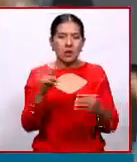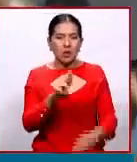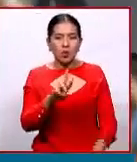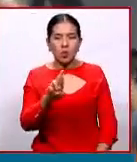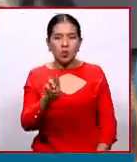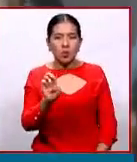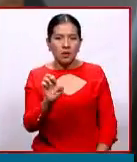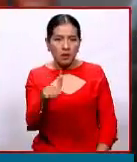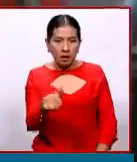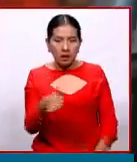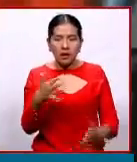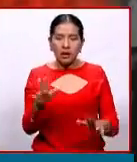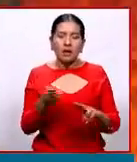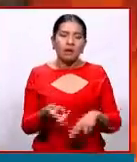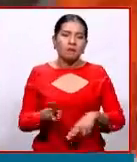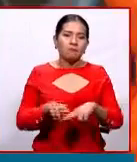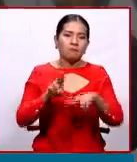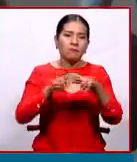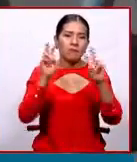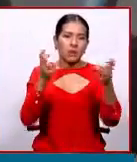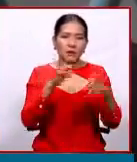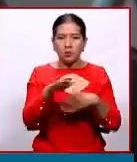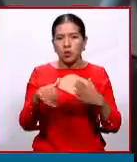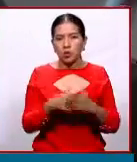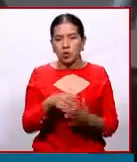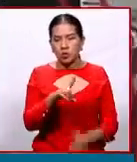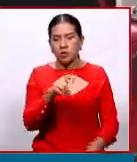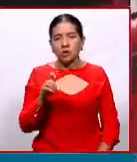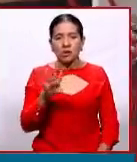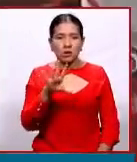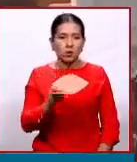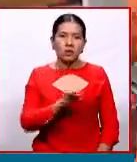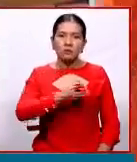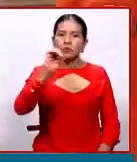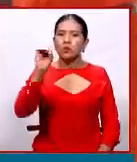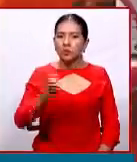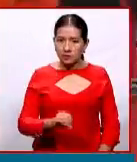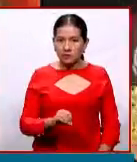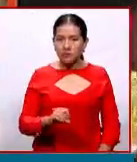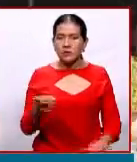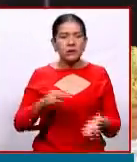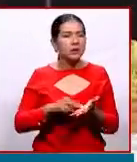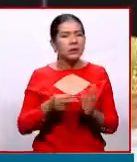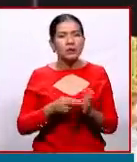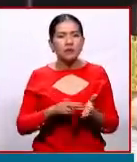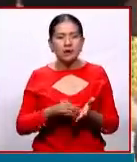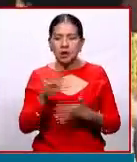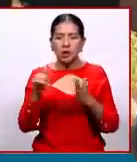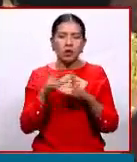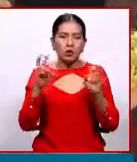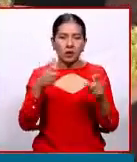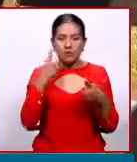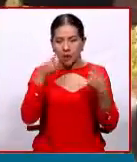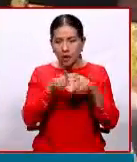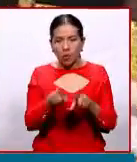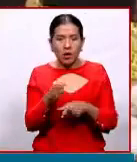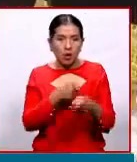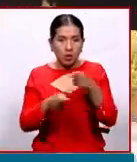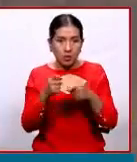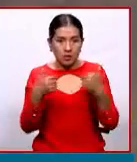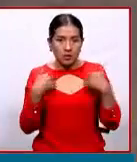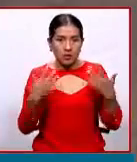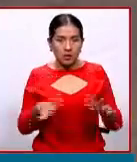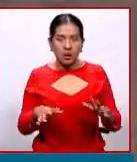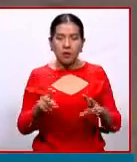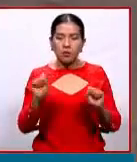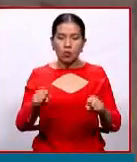esto lo hemos podido incrementar en prácticamente un 150%. ¿Qué quiere decir esto? Que la gestión comercial que hemos tenido para